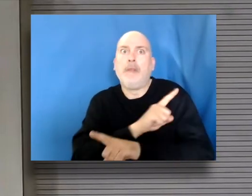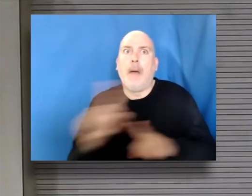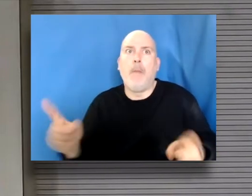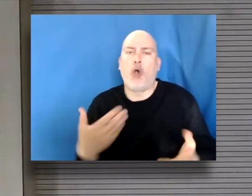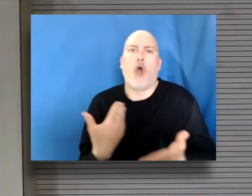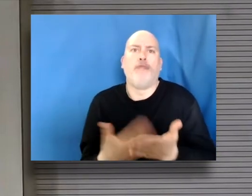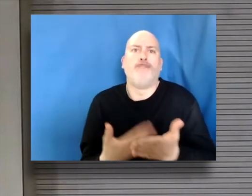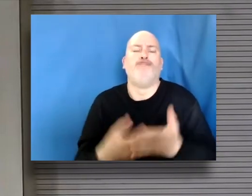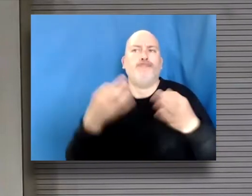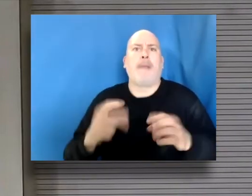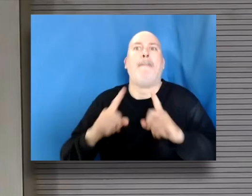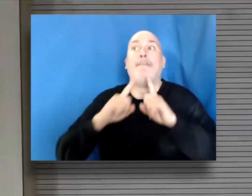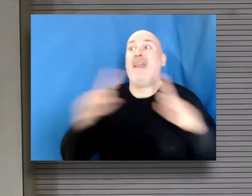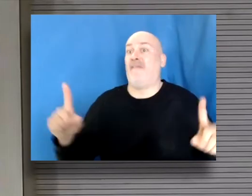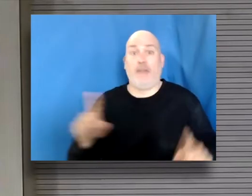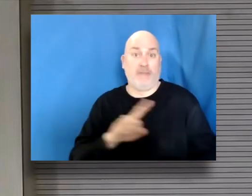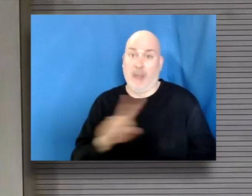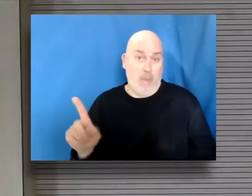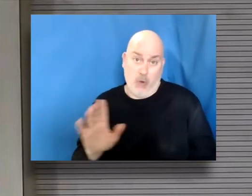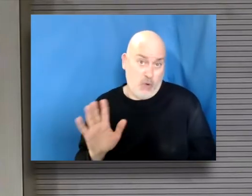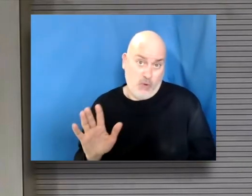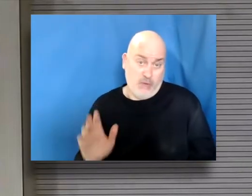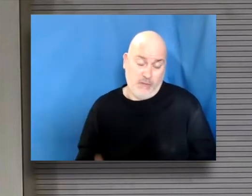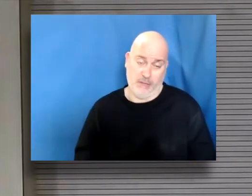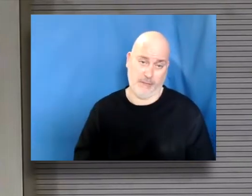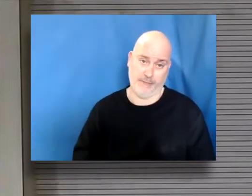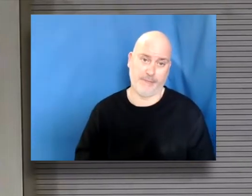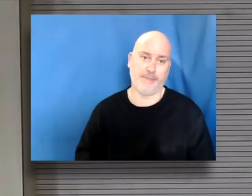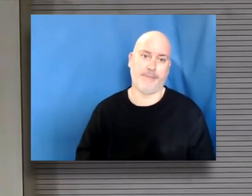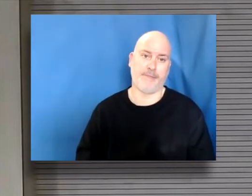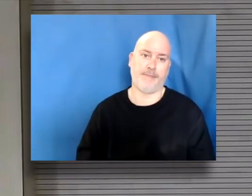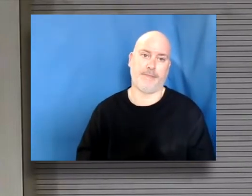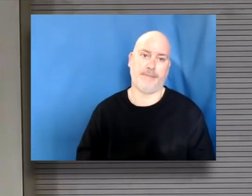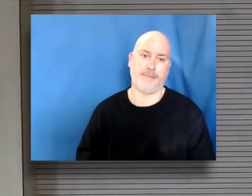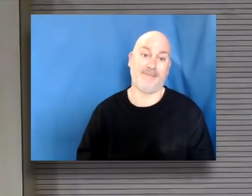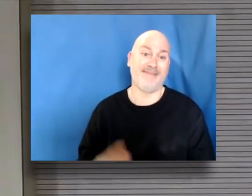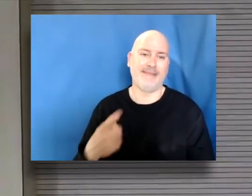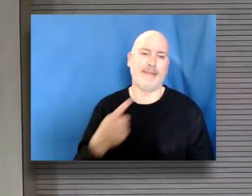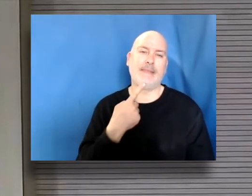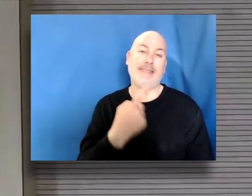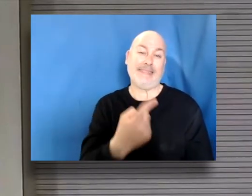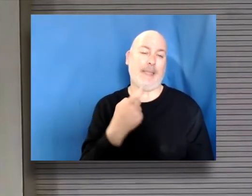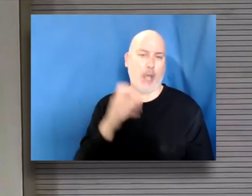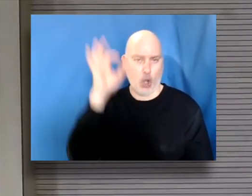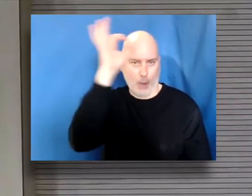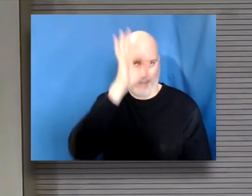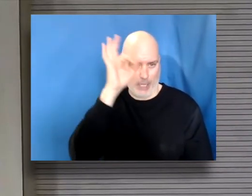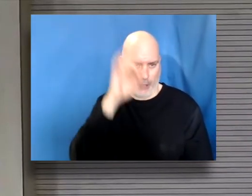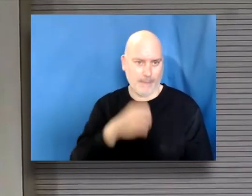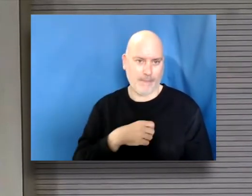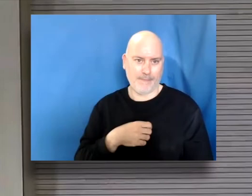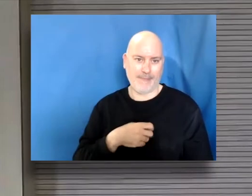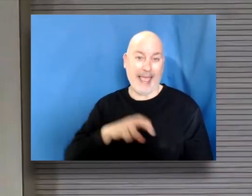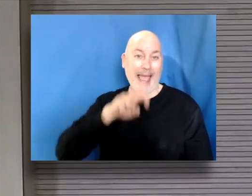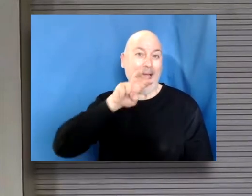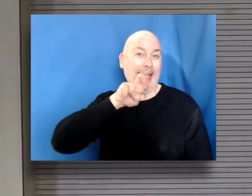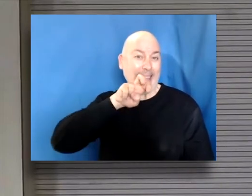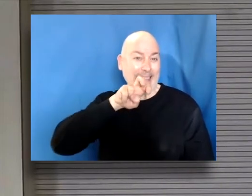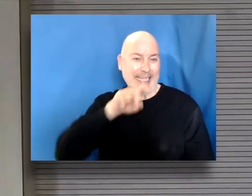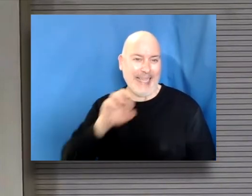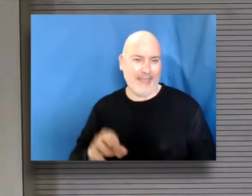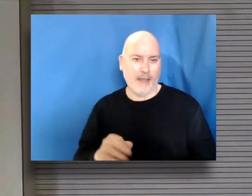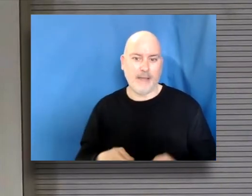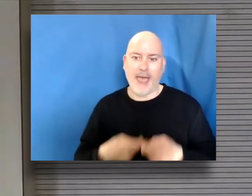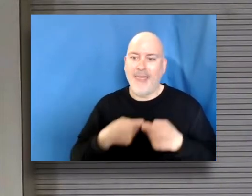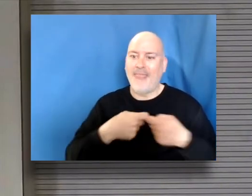le vaya a mejorar la tos. Una pregunta de opinión. ¿Qué opinas que durante la castañada den castañas a los niños de